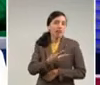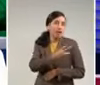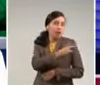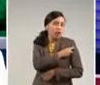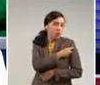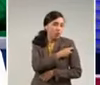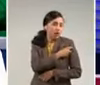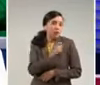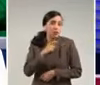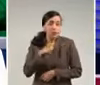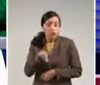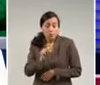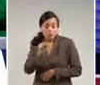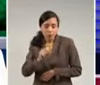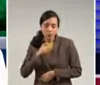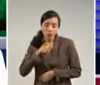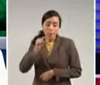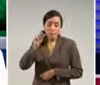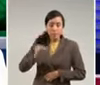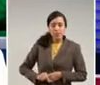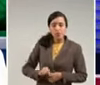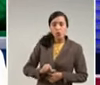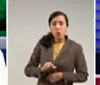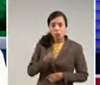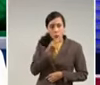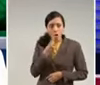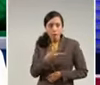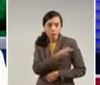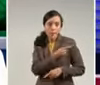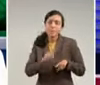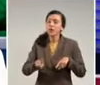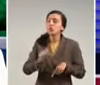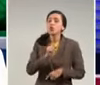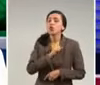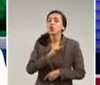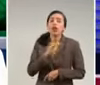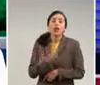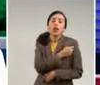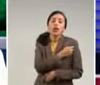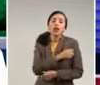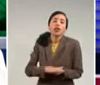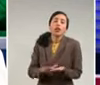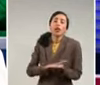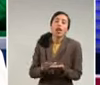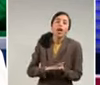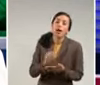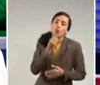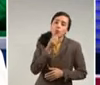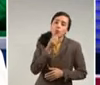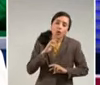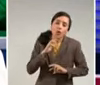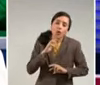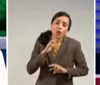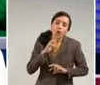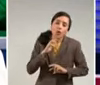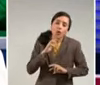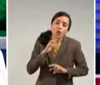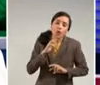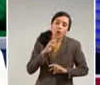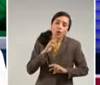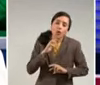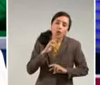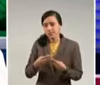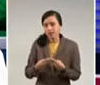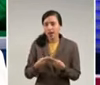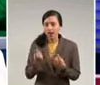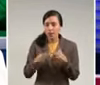la posibilidad de administrarse las dosis, pues se niegan, rechazan hacerlo